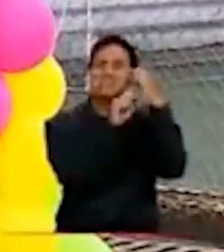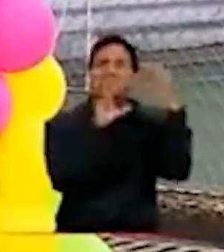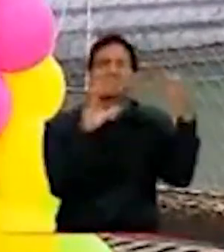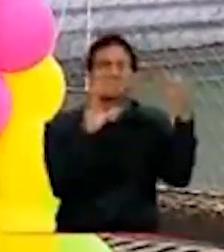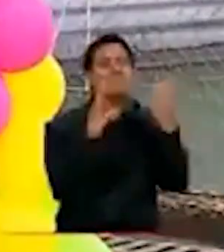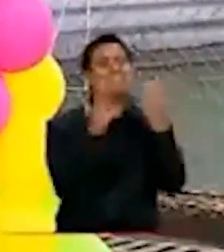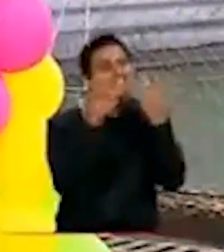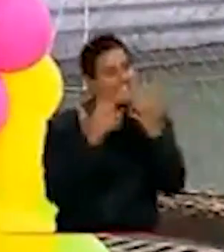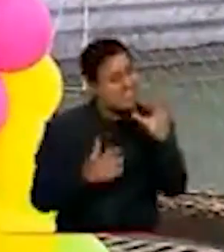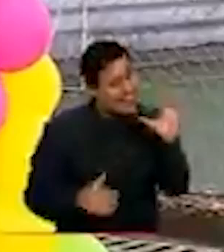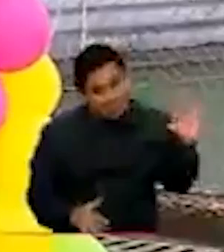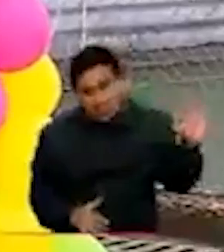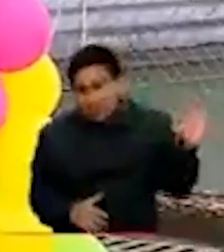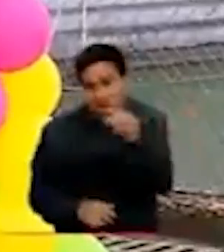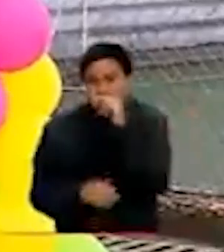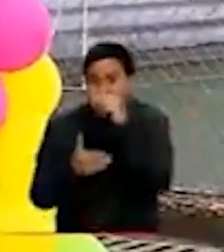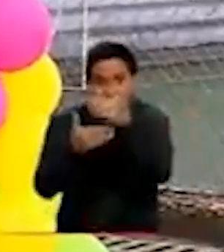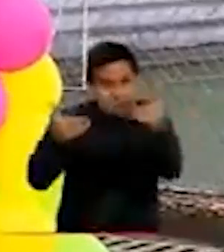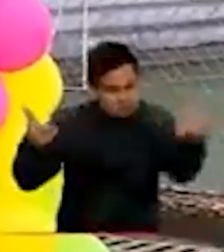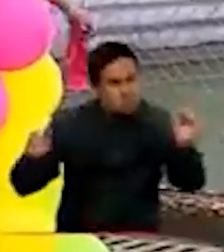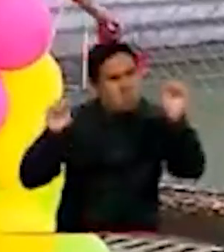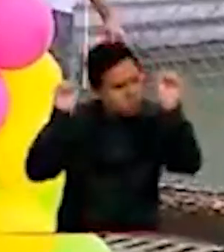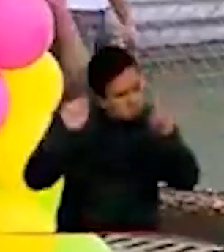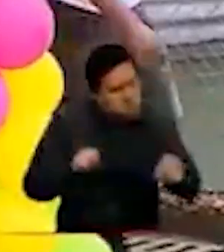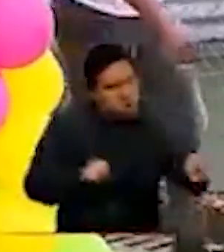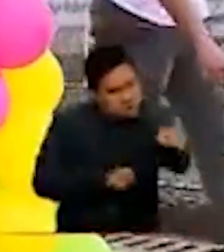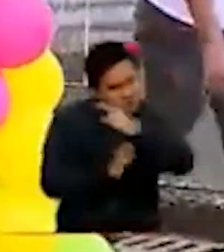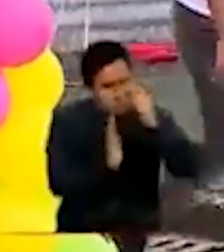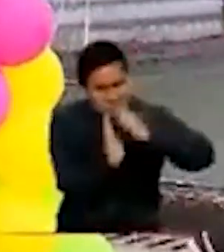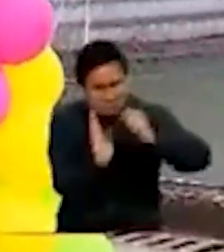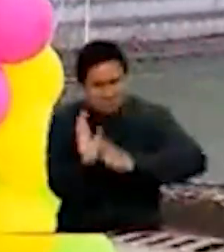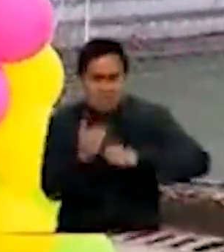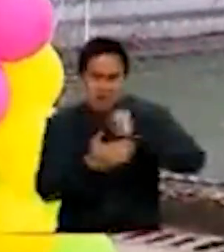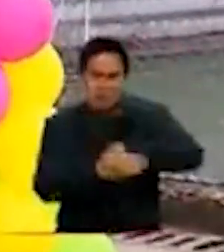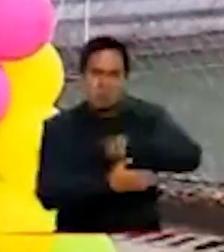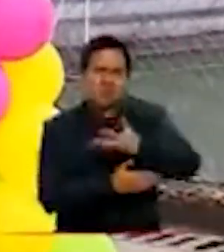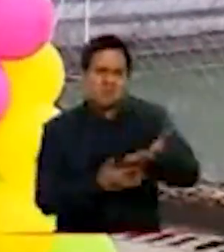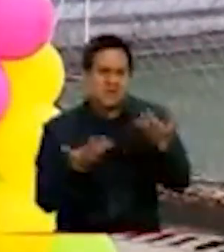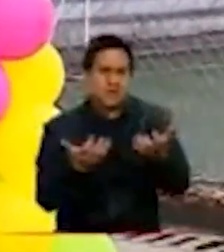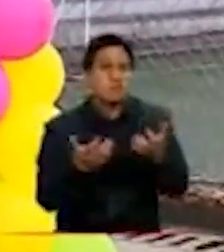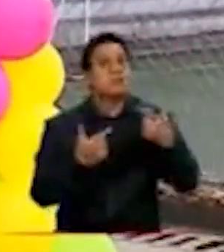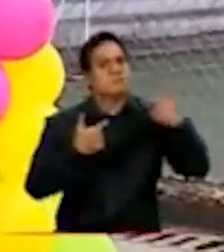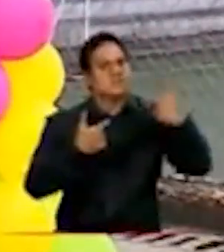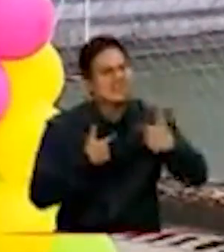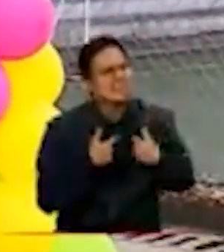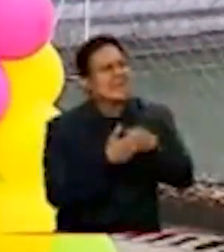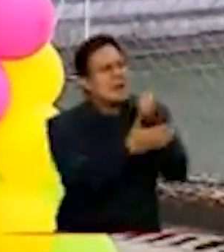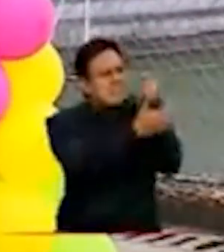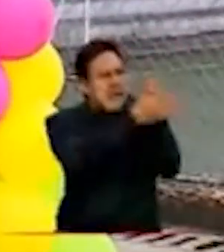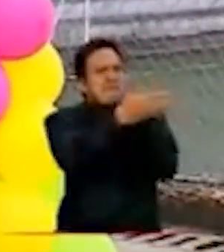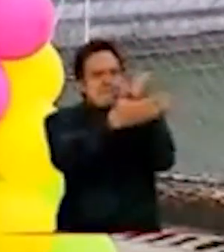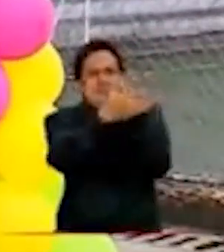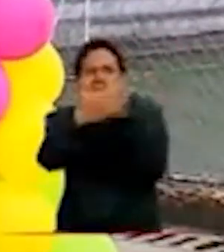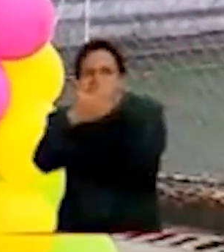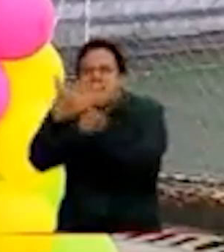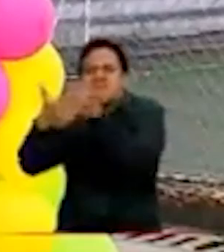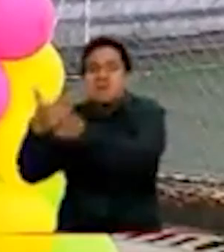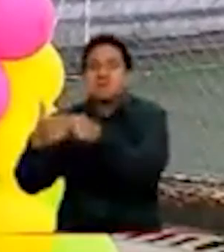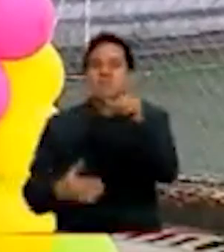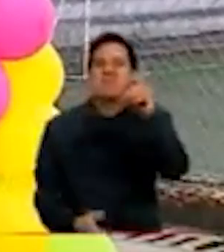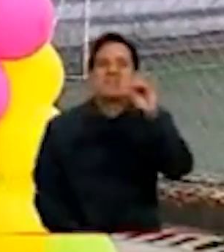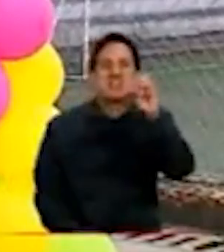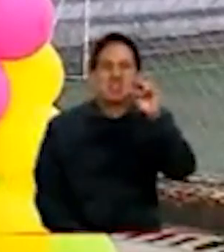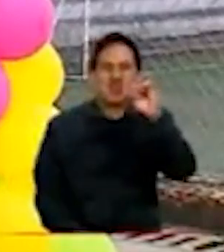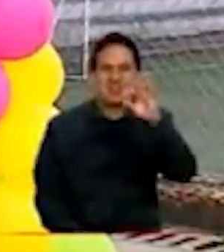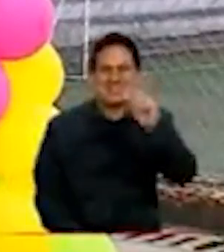los niños de Buenaventura podían escribir poesía. Esta niña tocó puertas, hasta que llegó donde Dionisia Moreno